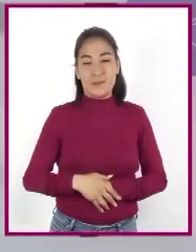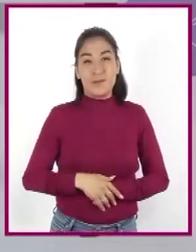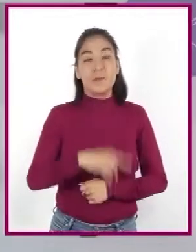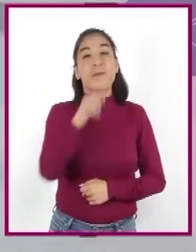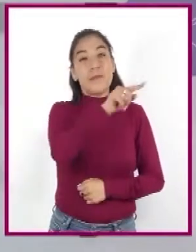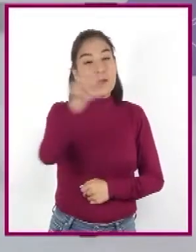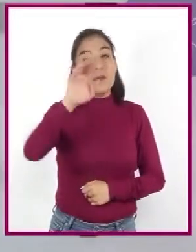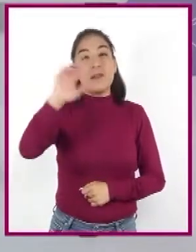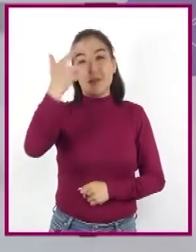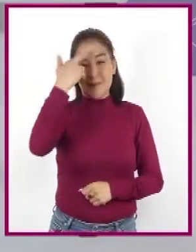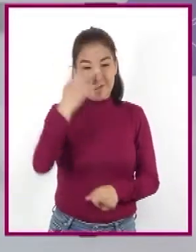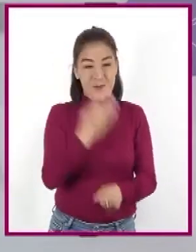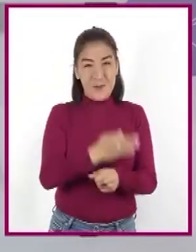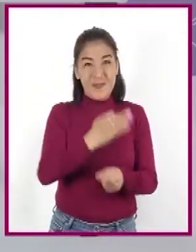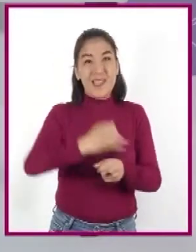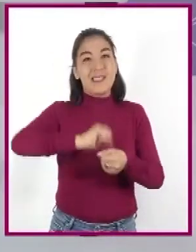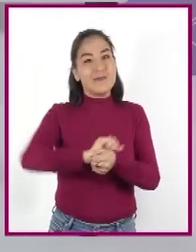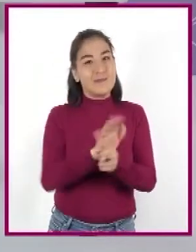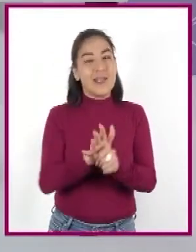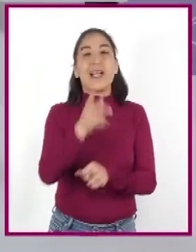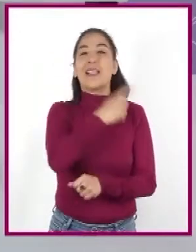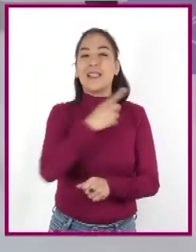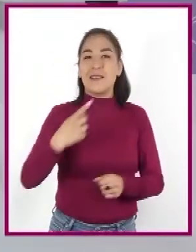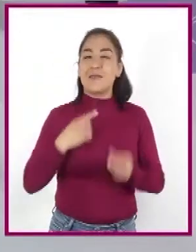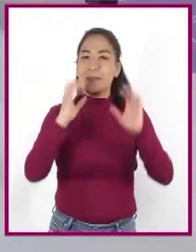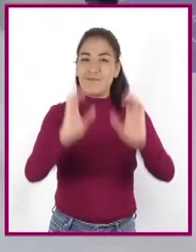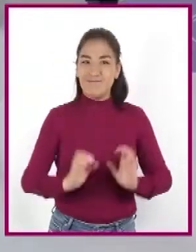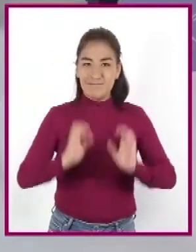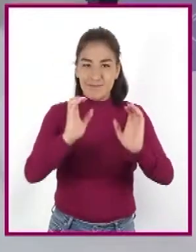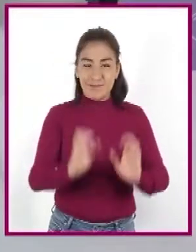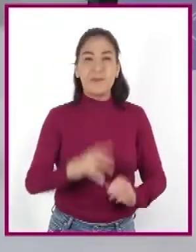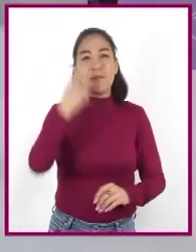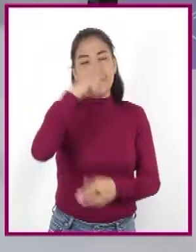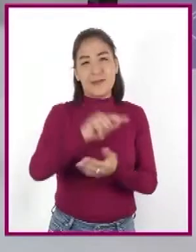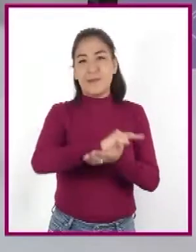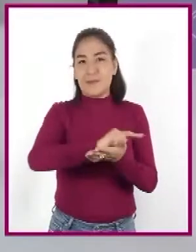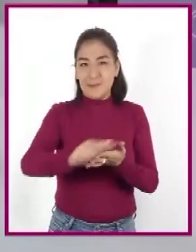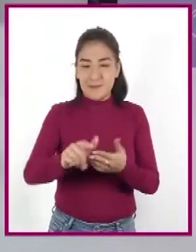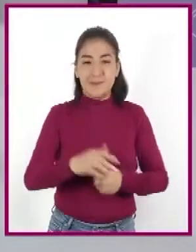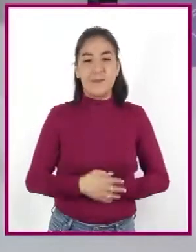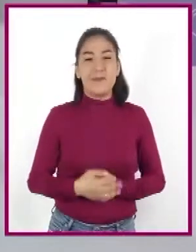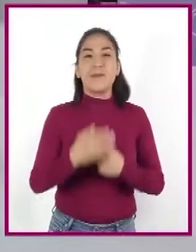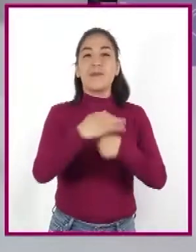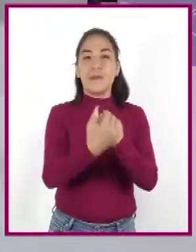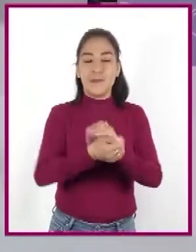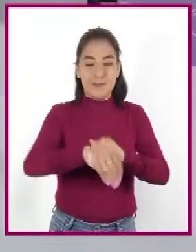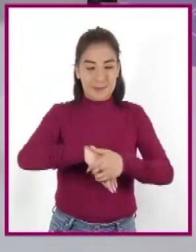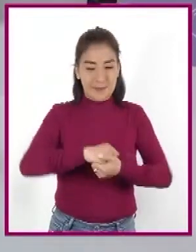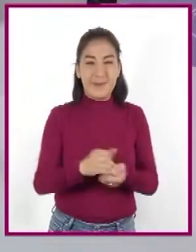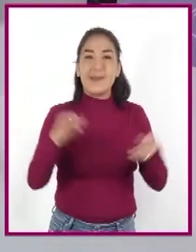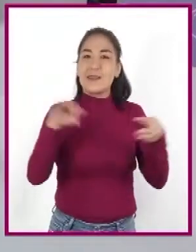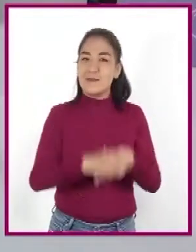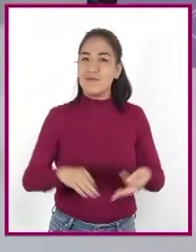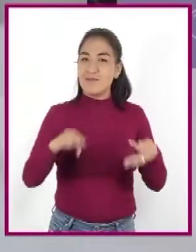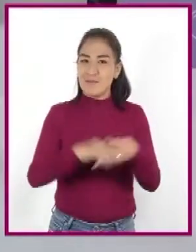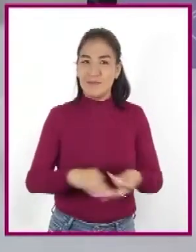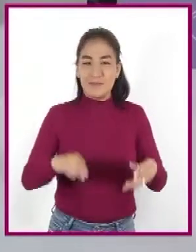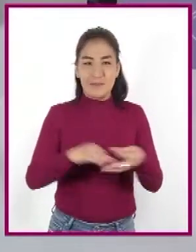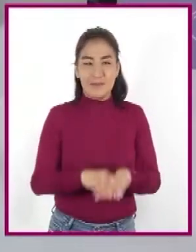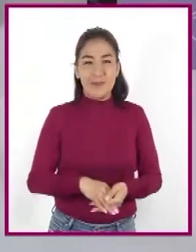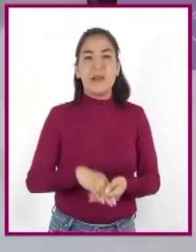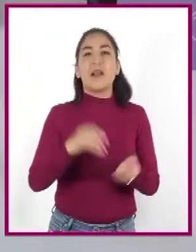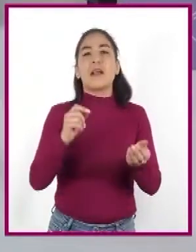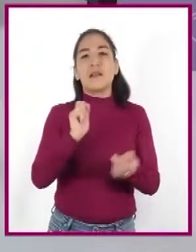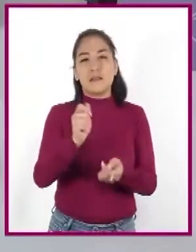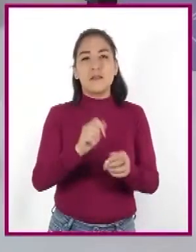contingencia debemos cuidarnos aplicando las siguientes medidas de prevención. Lavarnos las manos de manera frecuente,